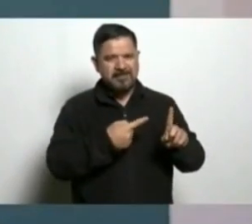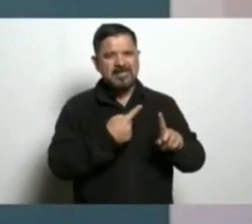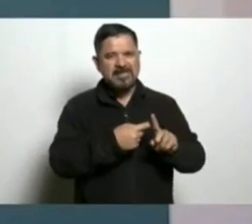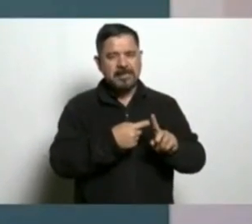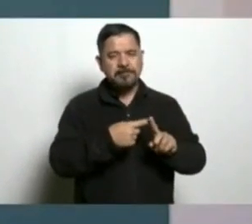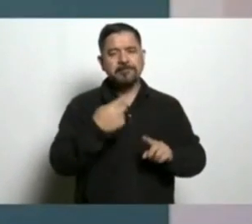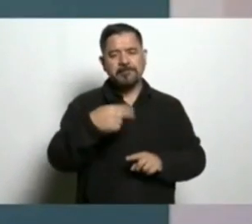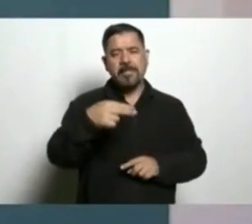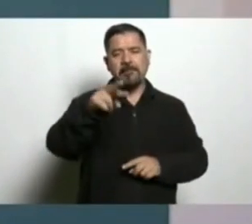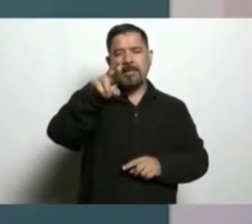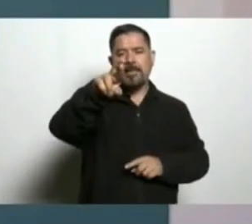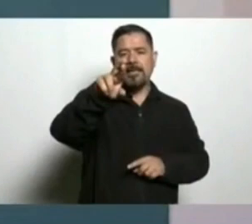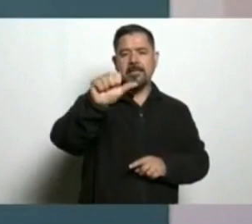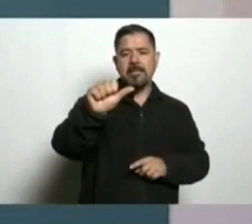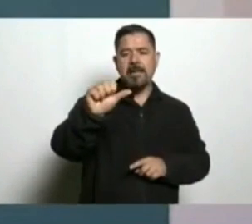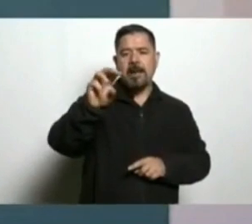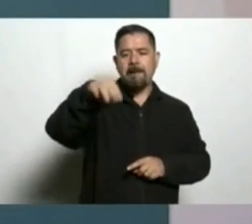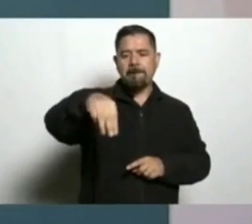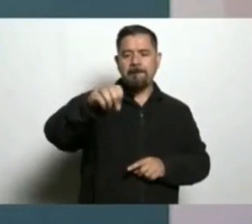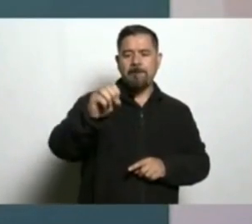Ramón Corral